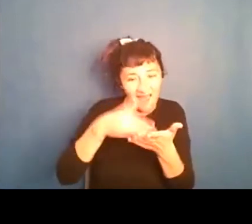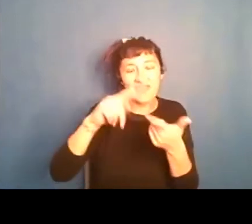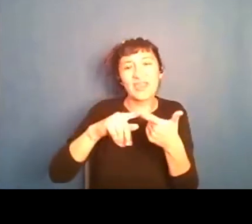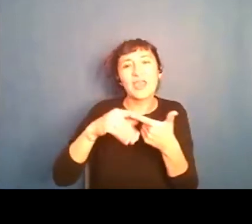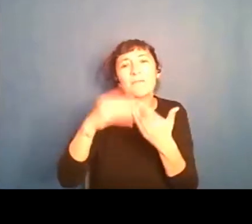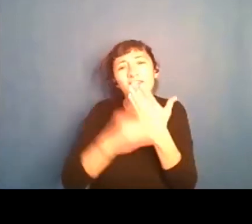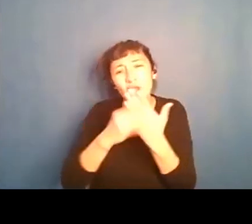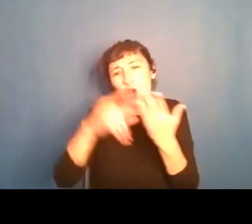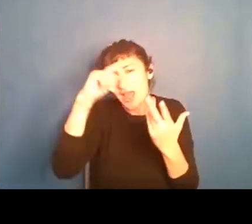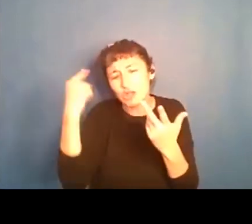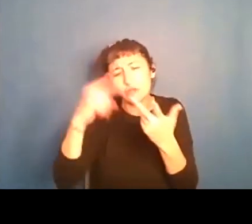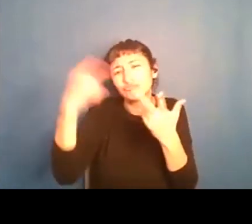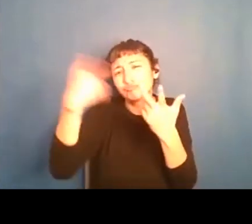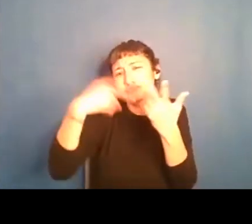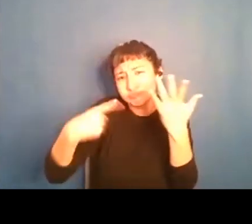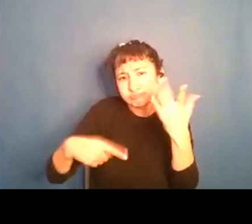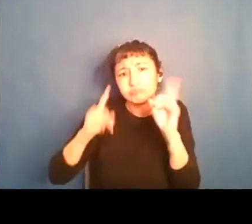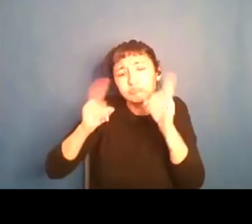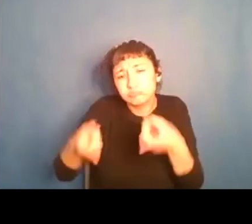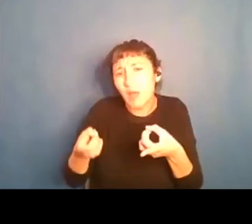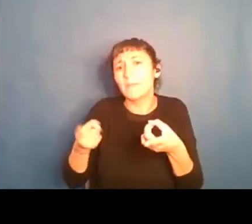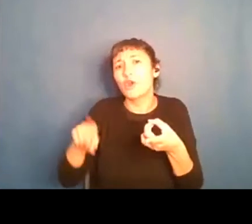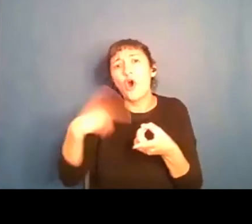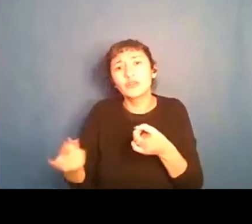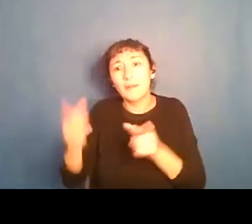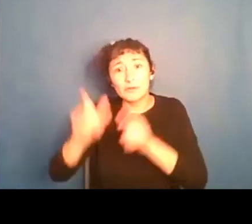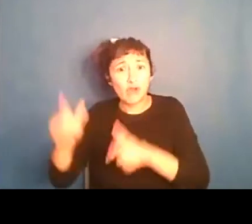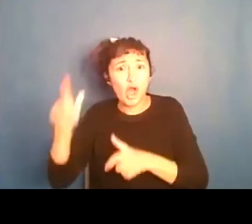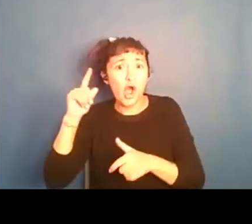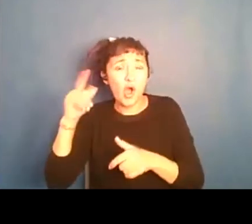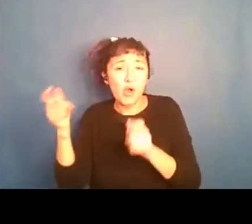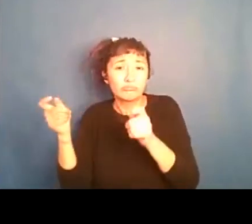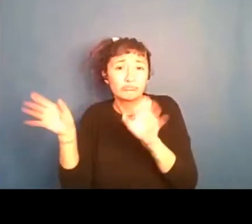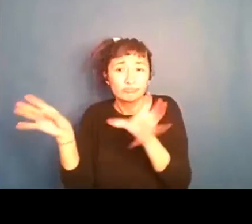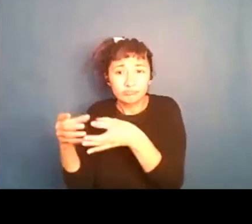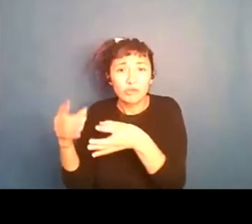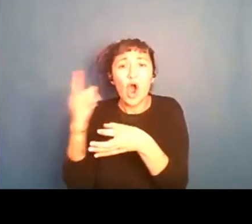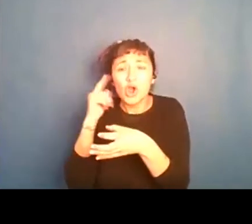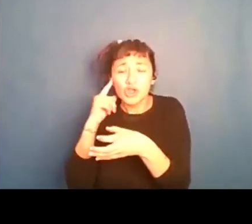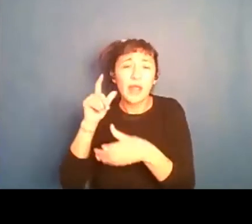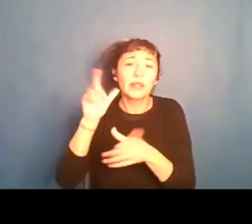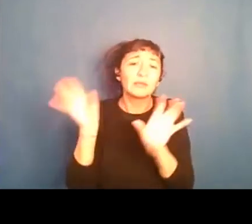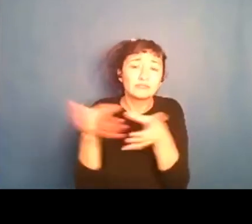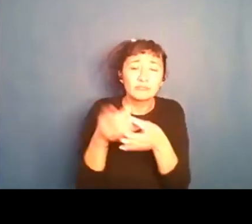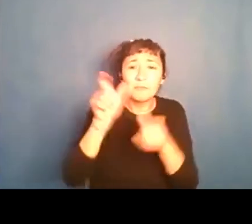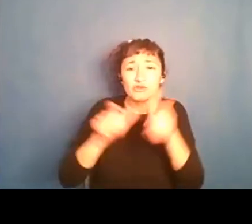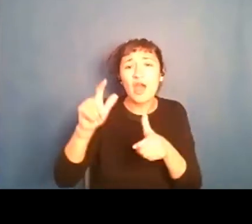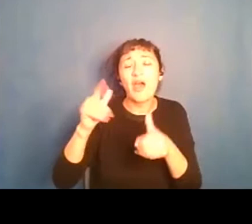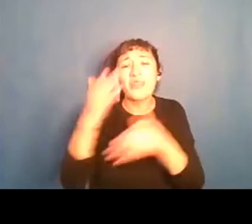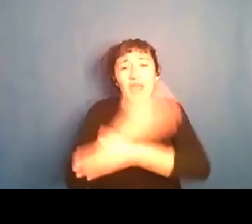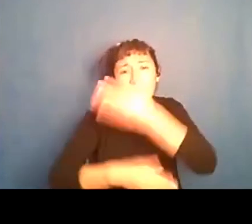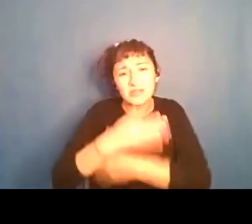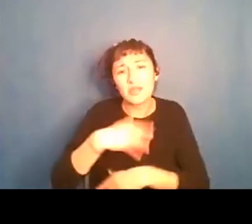etcétera, como también entidades nacionales de oyentes, personas con discapacidad de síndrome de Down,